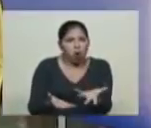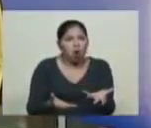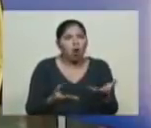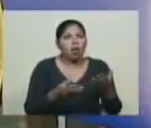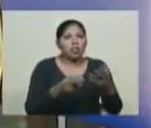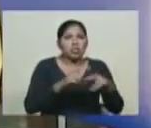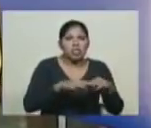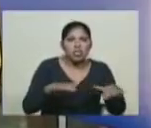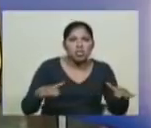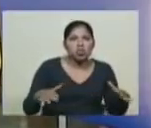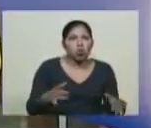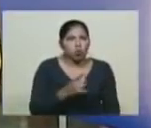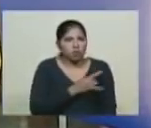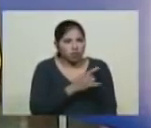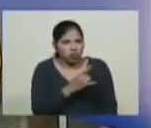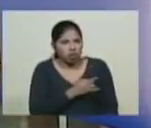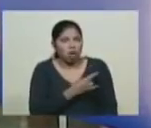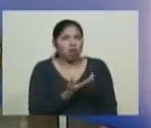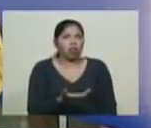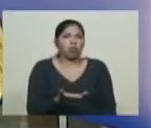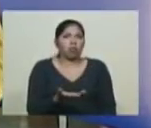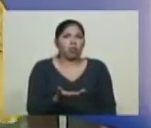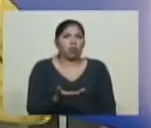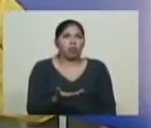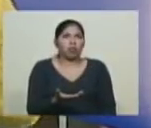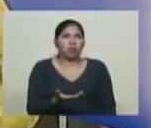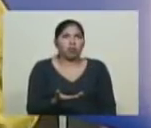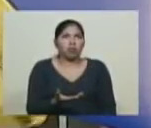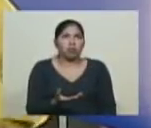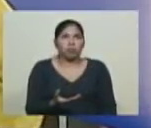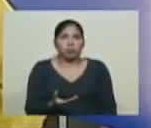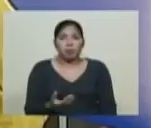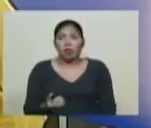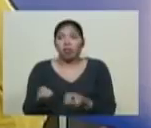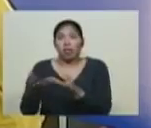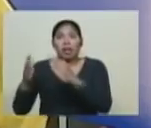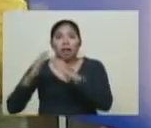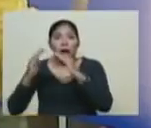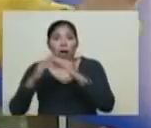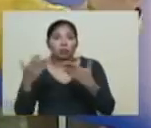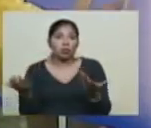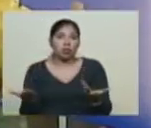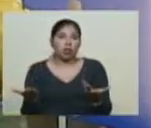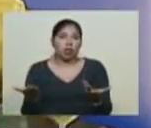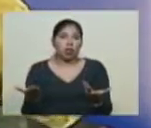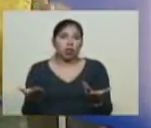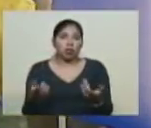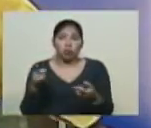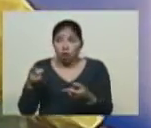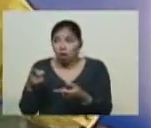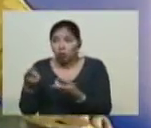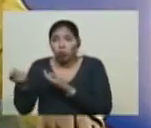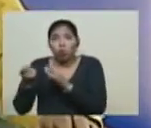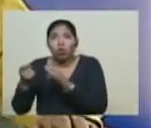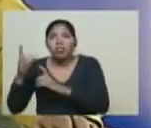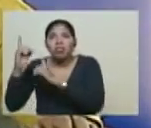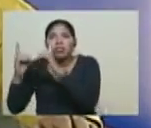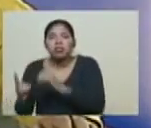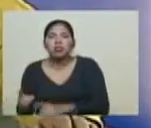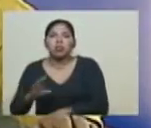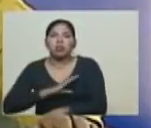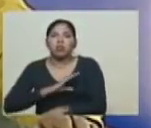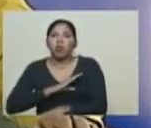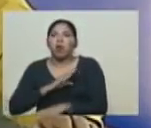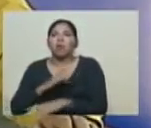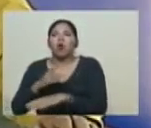niñas, en las universidades, para invertir en el derecho a la vivienda. Para eso es el Estado, decimos desde Venezuela, un